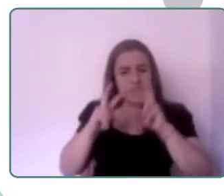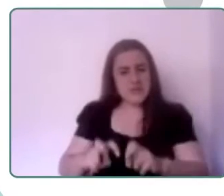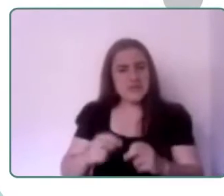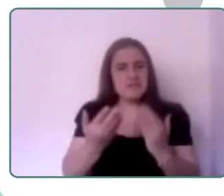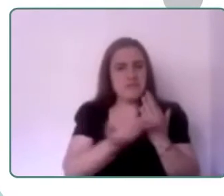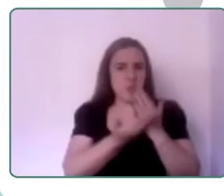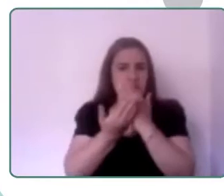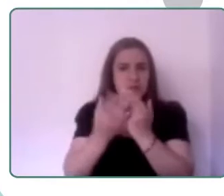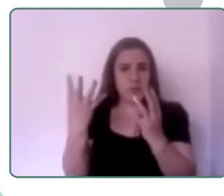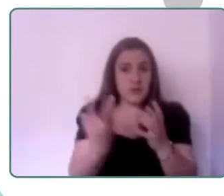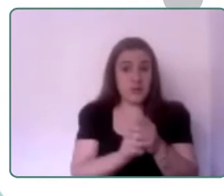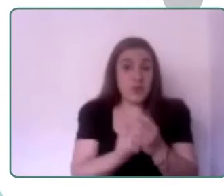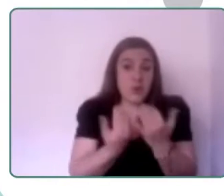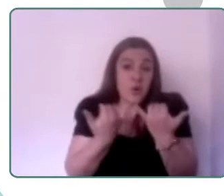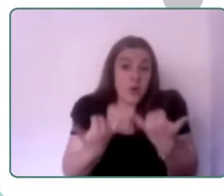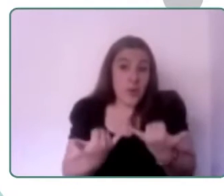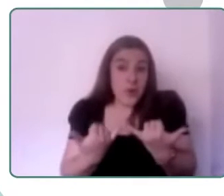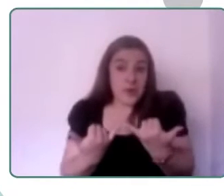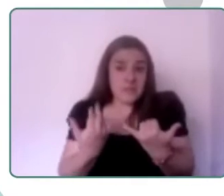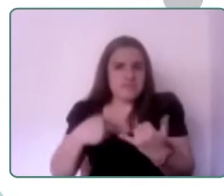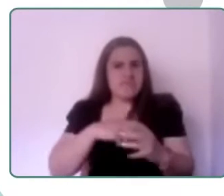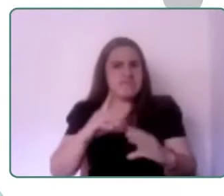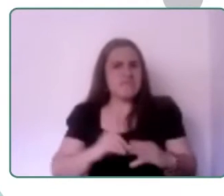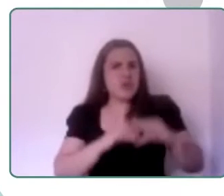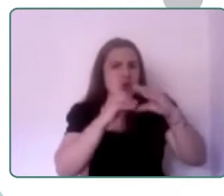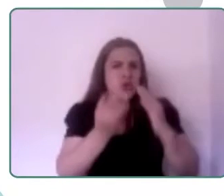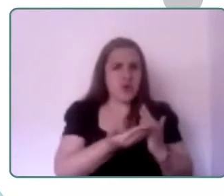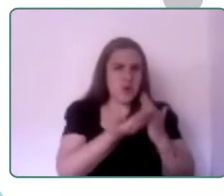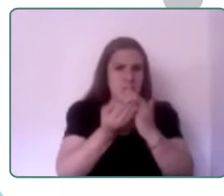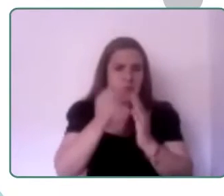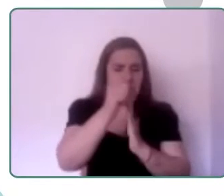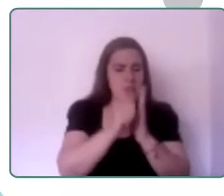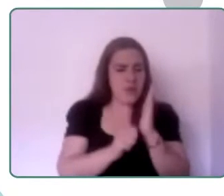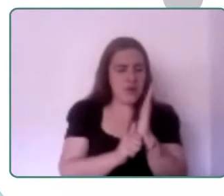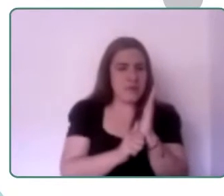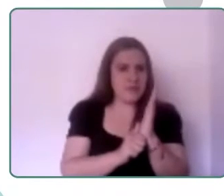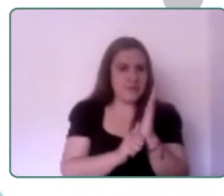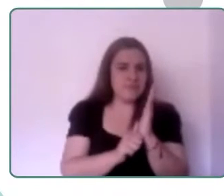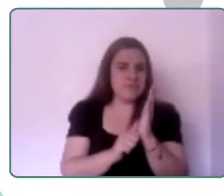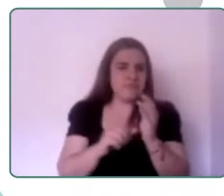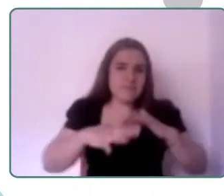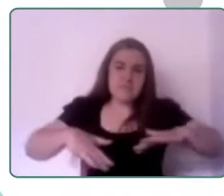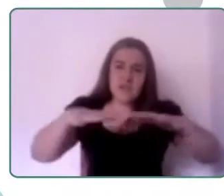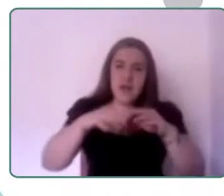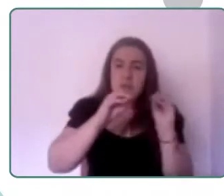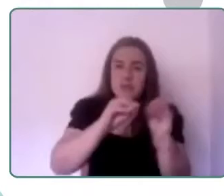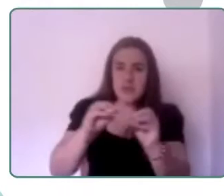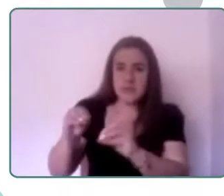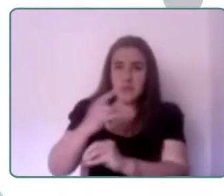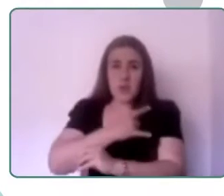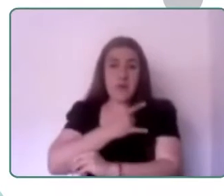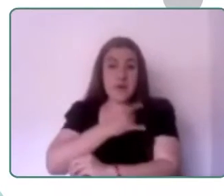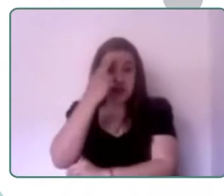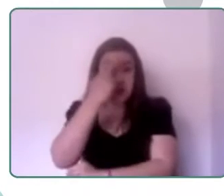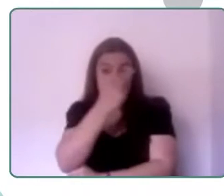Hoy presentamos desde el doctorado en educación y desde el programa Campus Capacitas de la Universidad Católica los